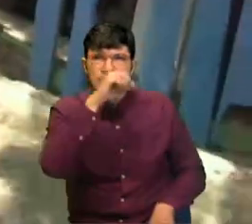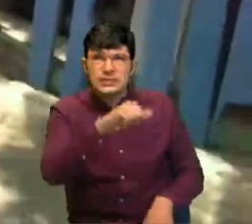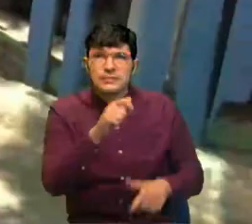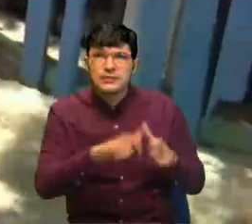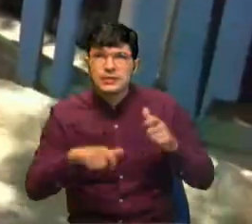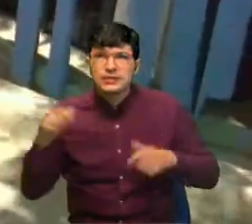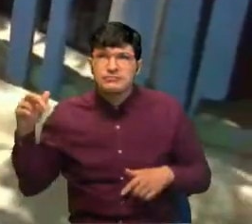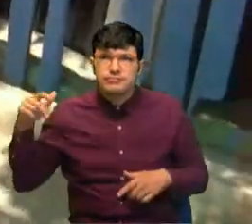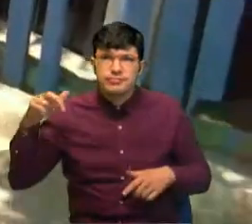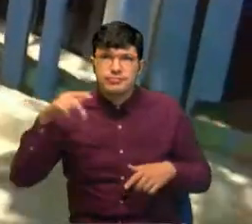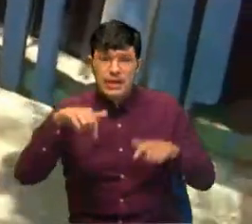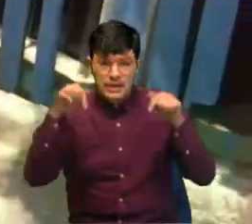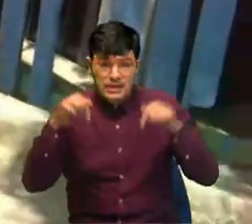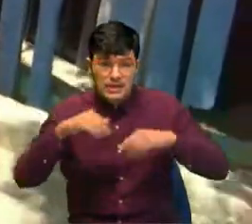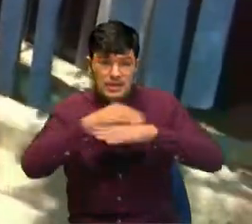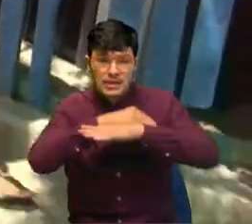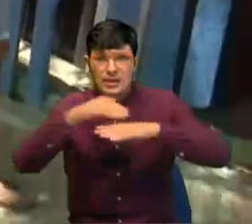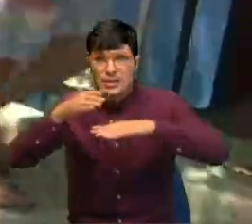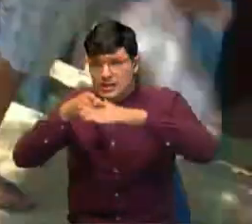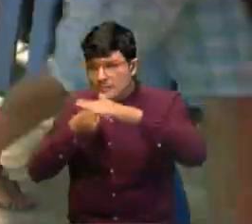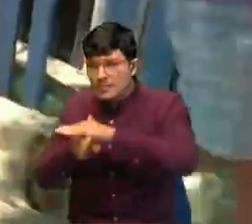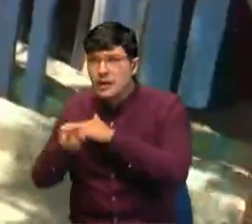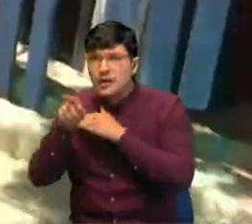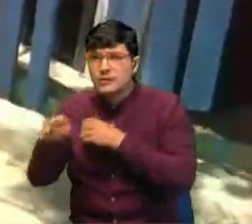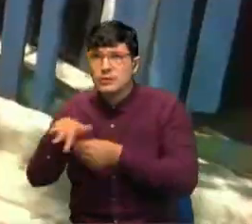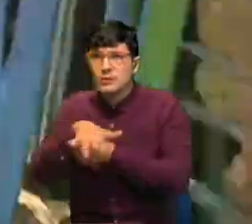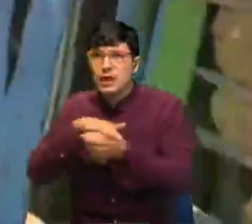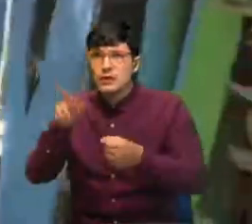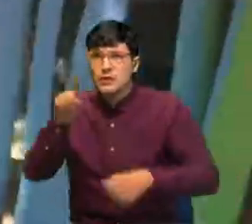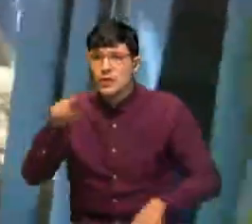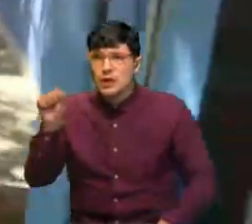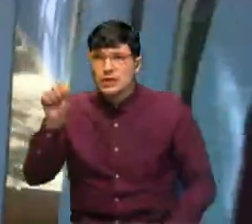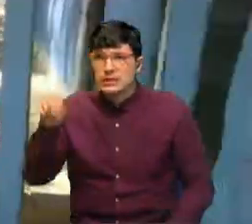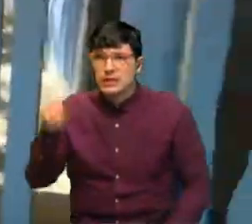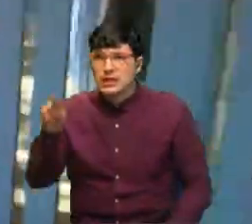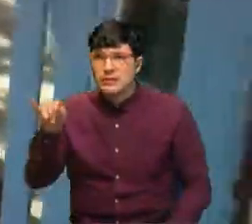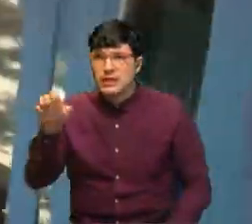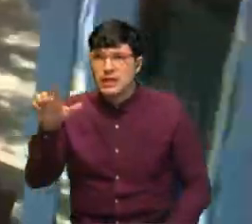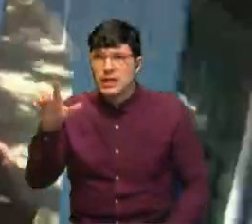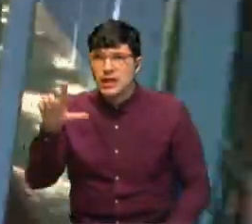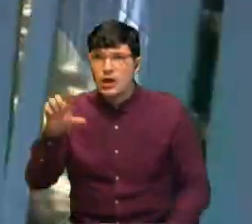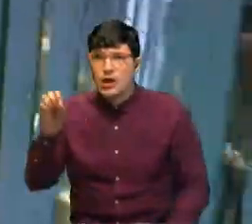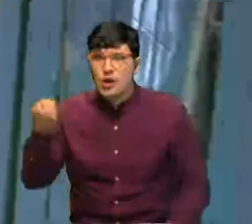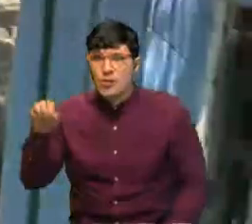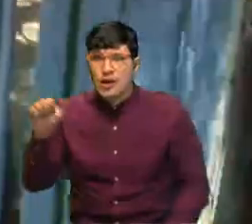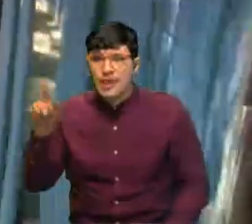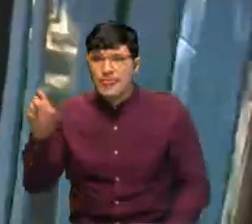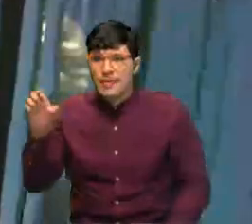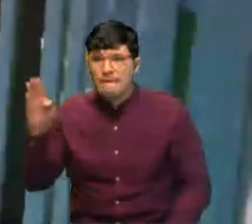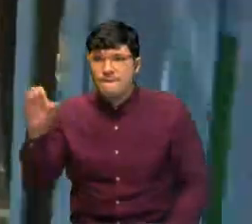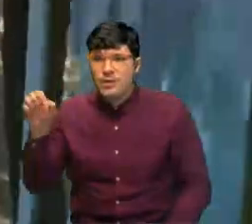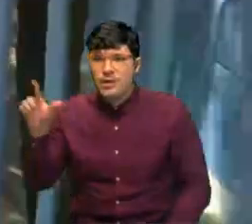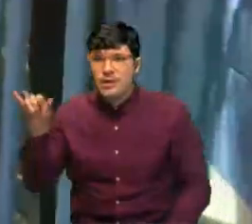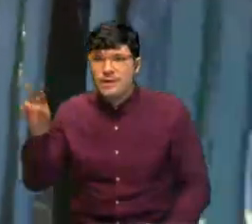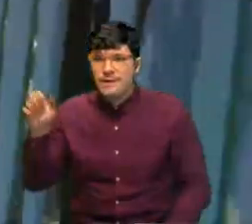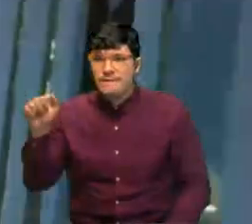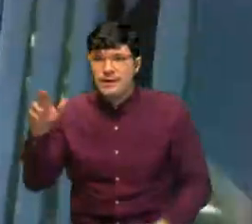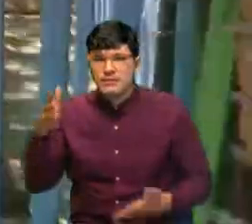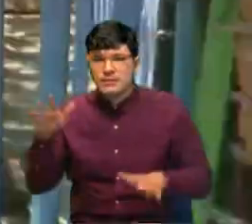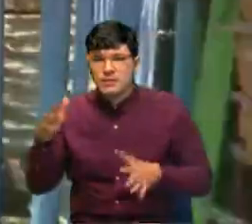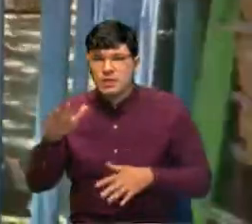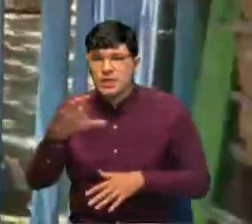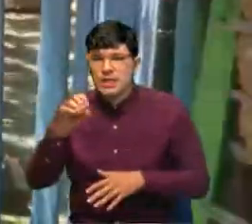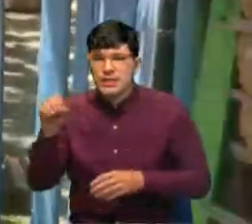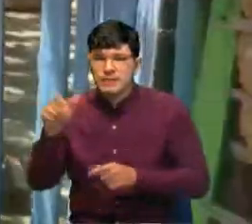estuvo una vía de acceso hacia el barrio san miguel y loma olivar dónde diariamente transitan 500